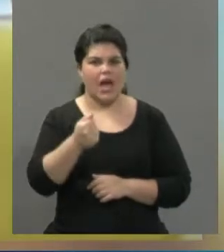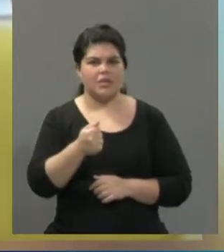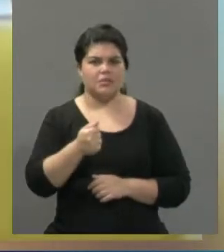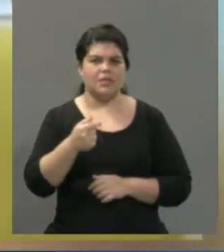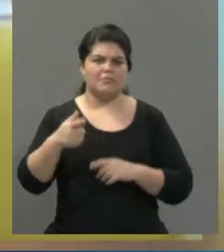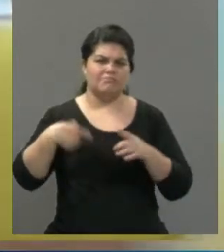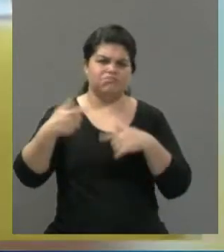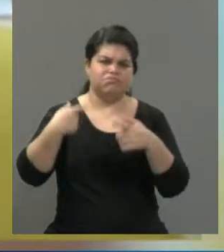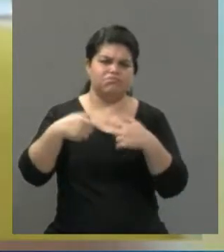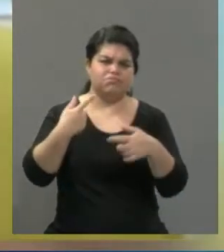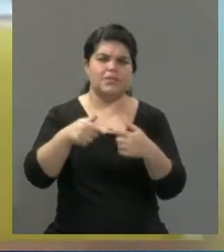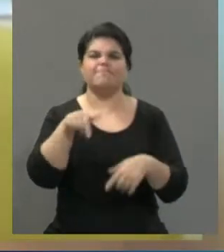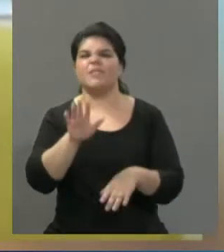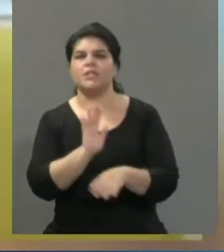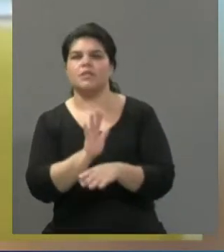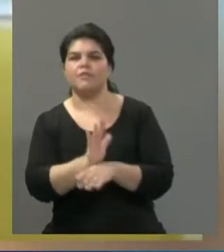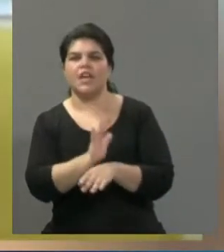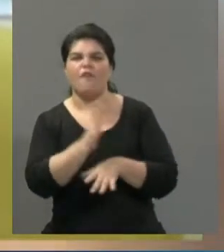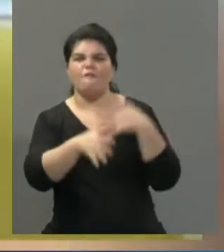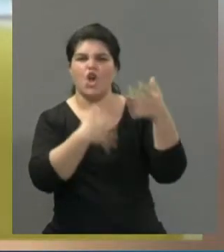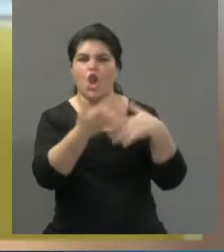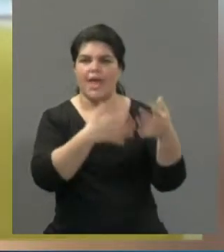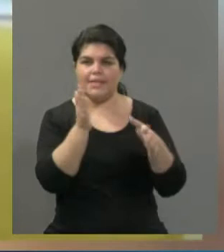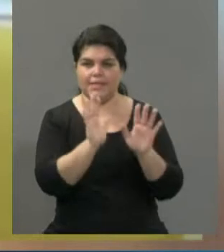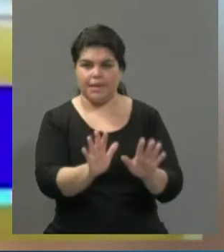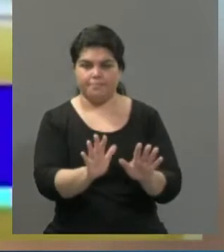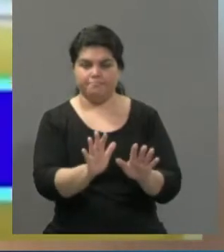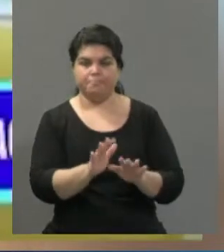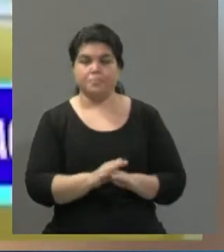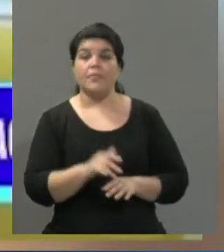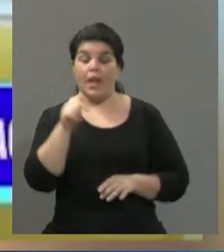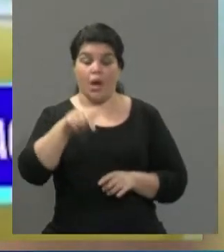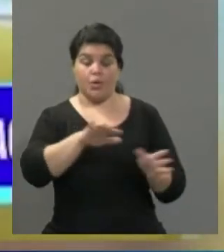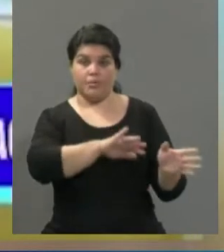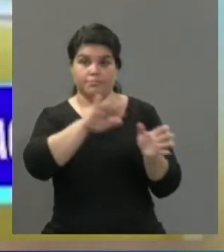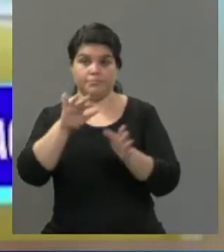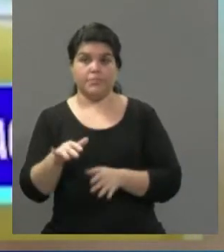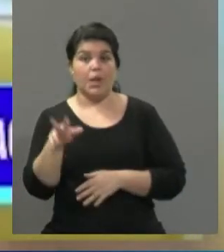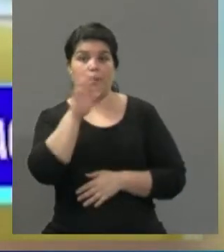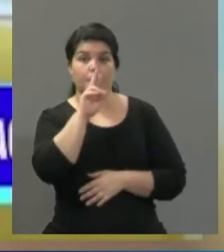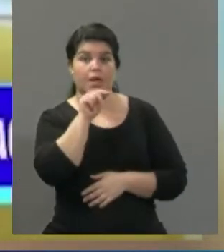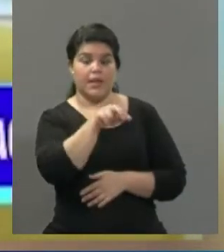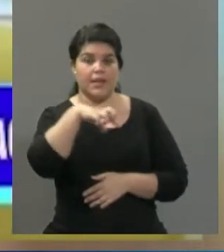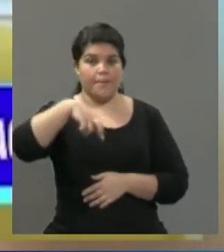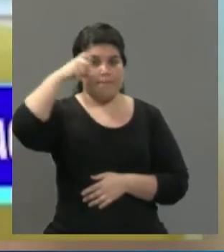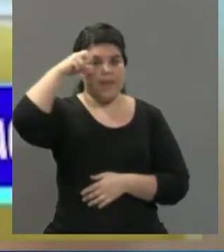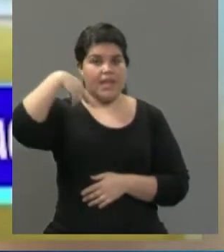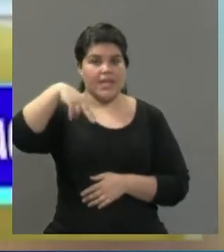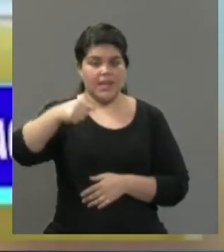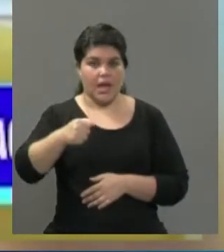que habría que aclarar un poco el panorama. Vamos a hacer una introducción. Florencia Peña fue agredida